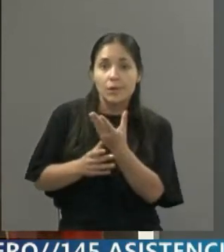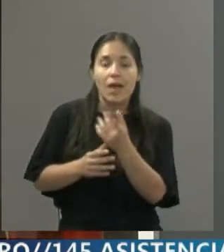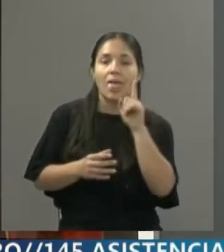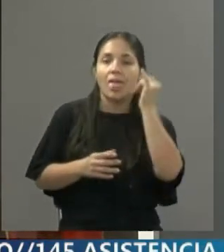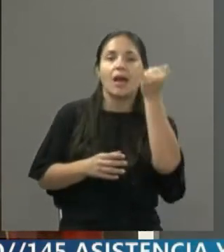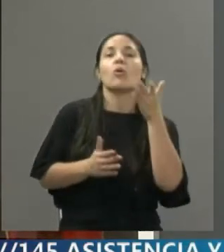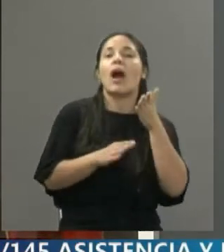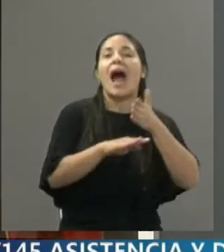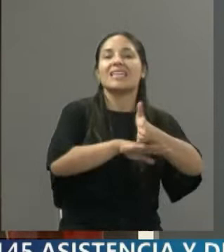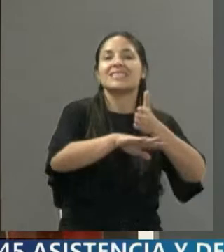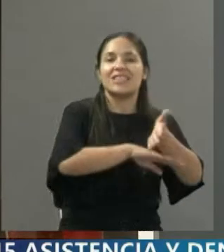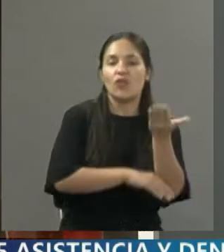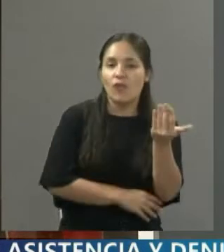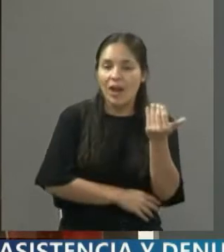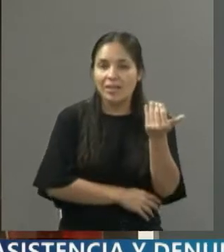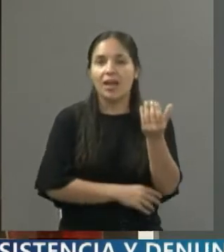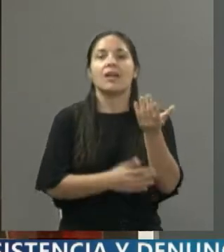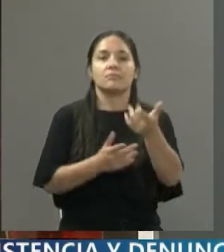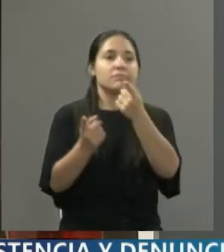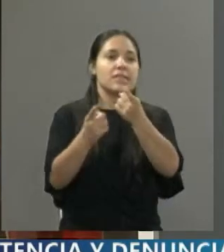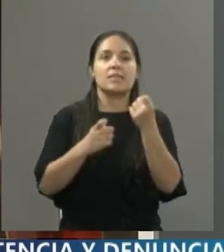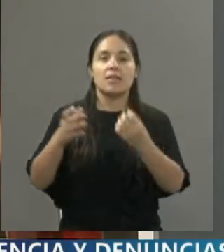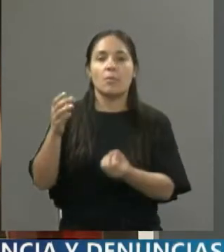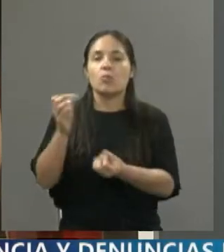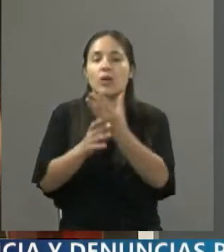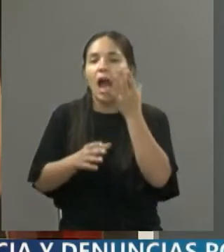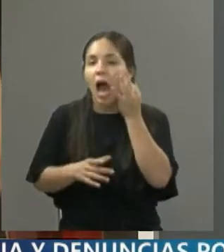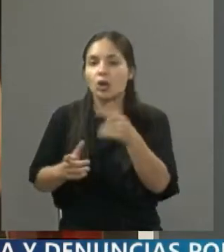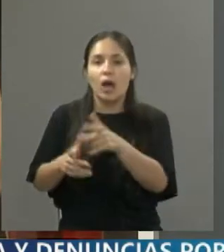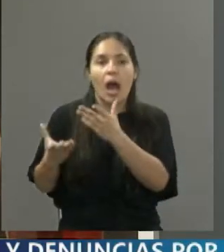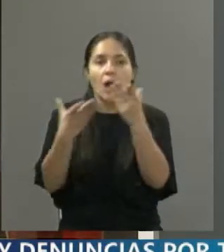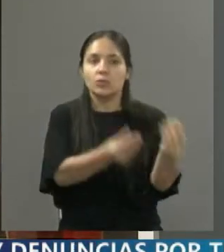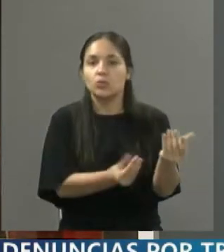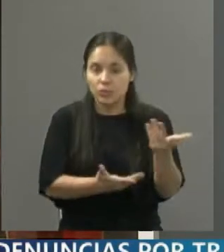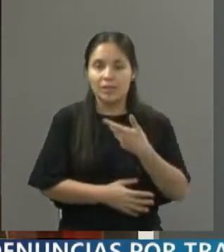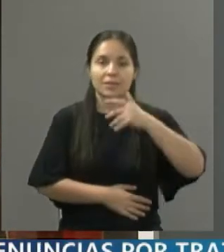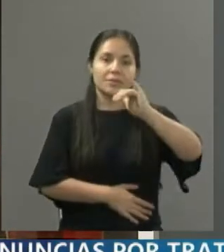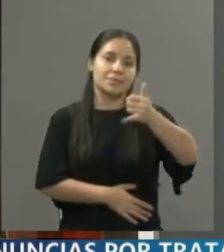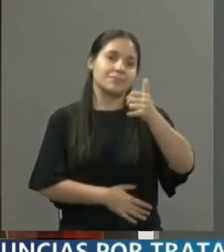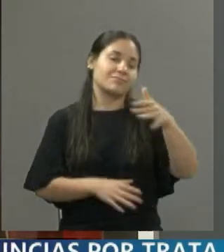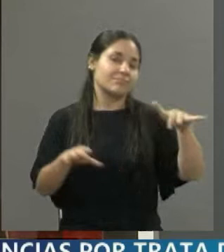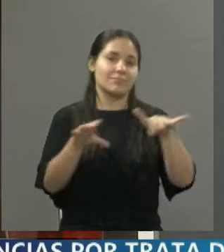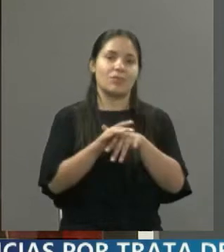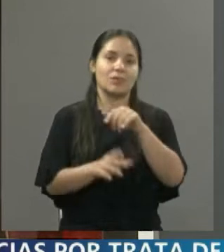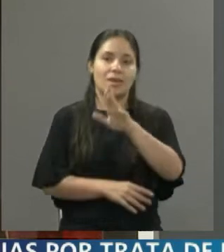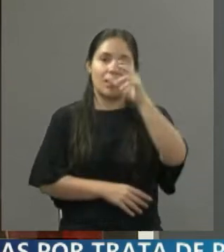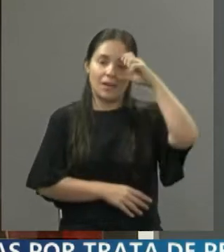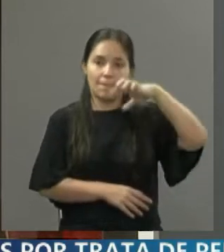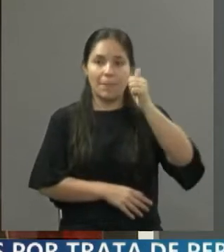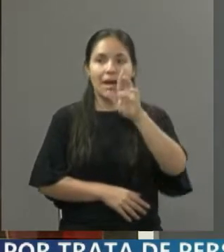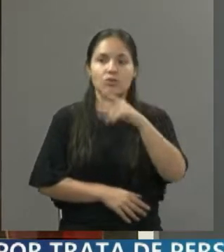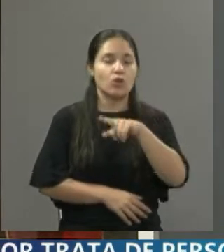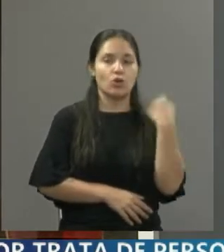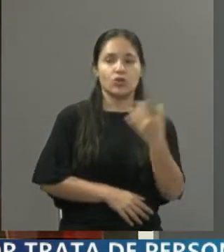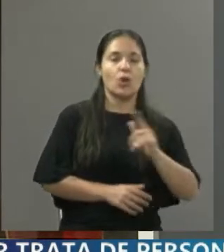acceso a esa justicia y por eso aparece esta necesidad también. Sí, totalmente. Bueno, REPAD ha sido algo que nos enorgullece muchísimo.